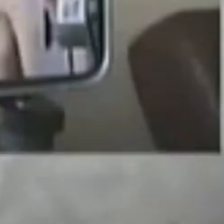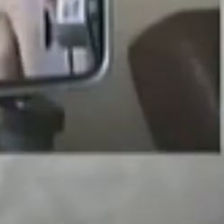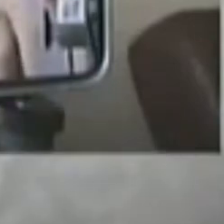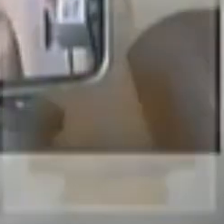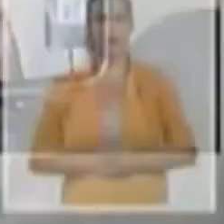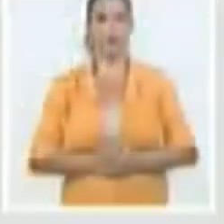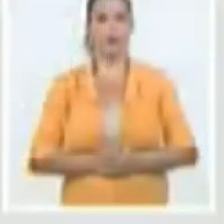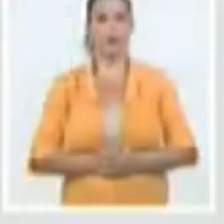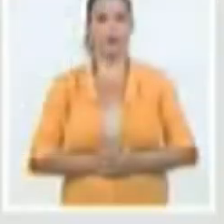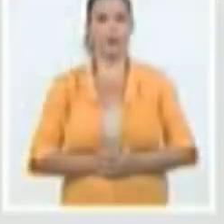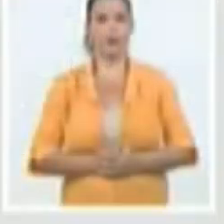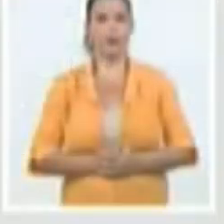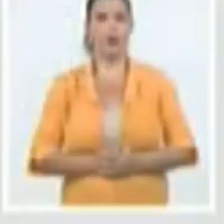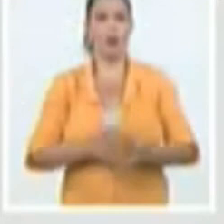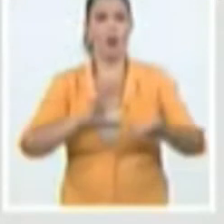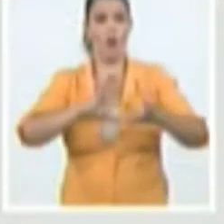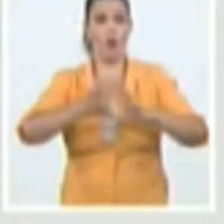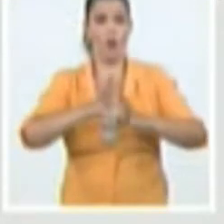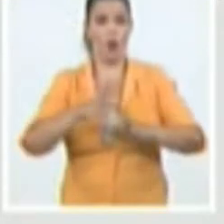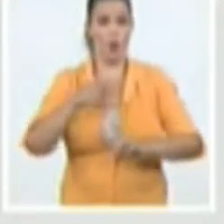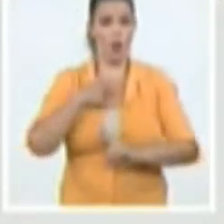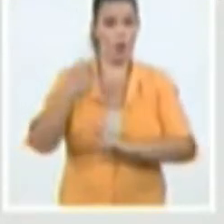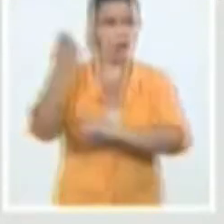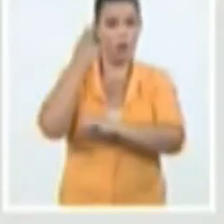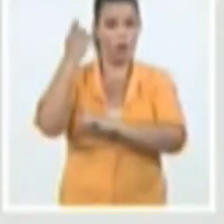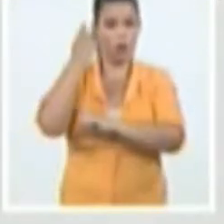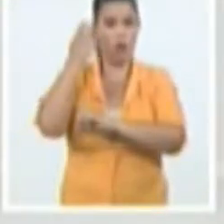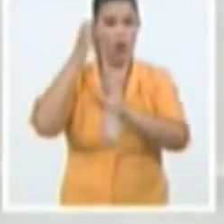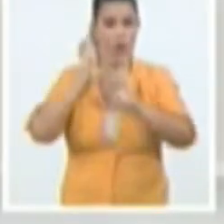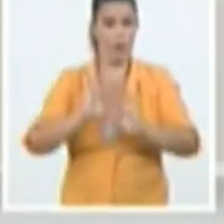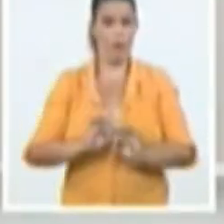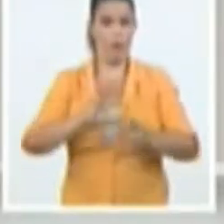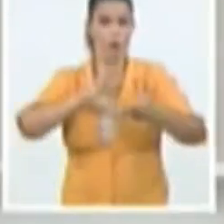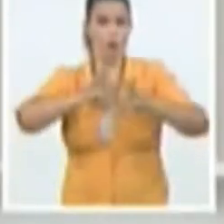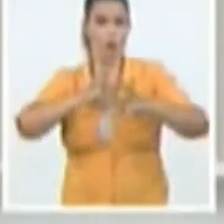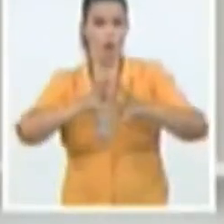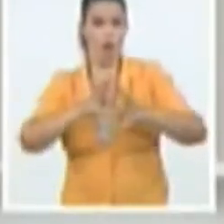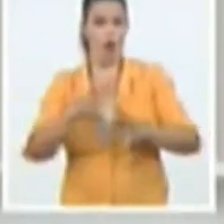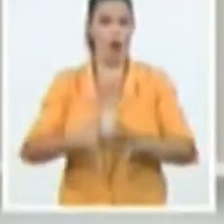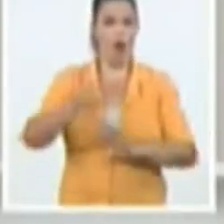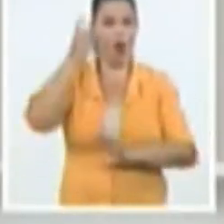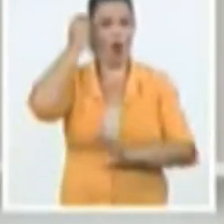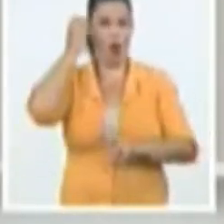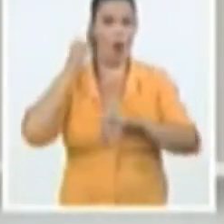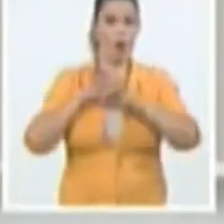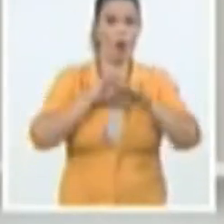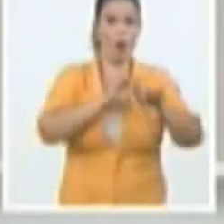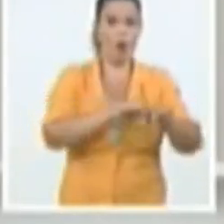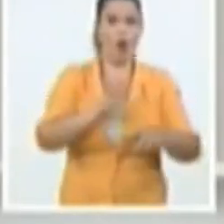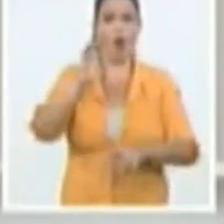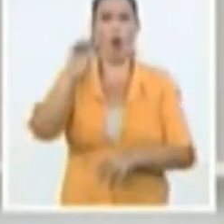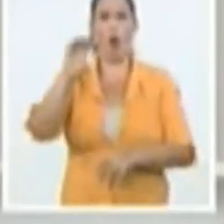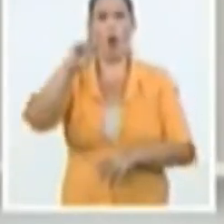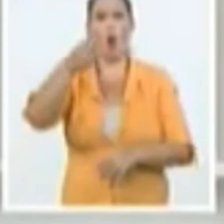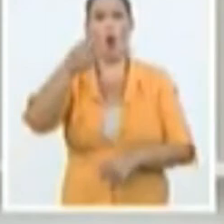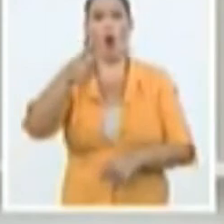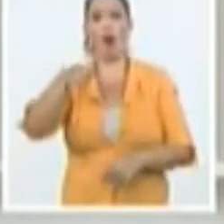no violenta. Bueno, Omar López Montenegro, a quien ella hace